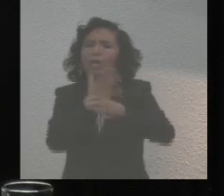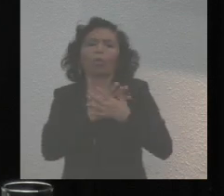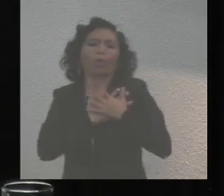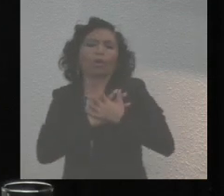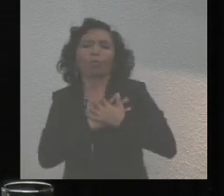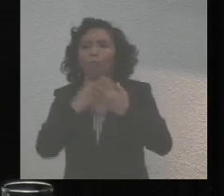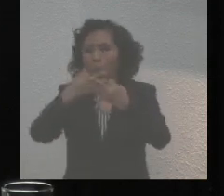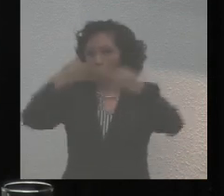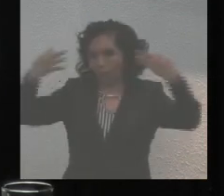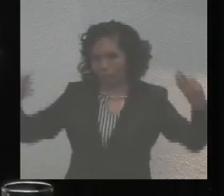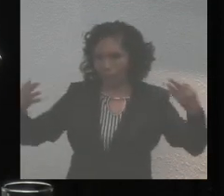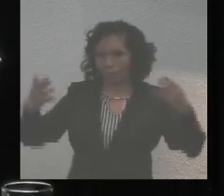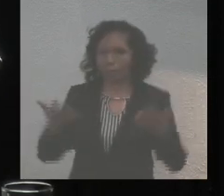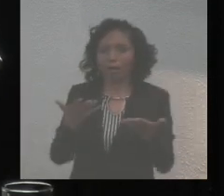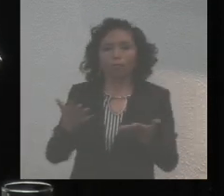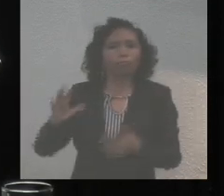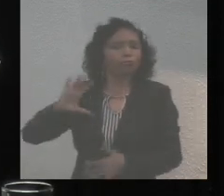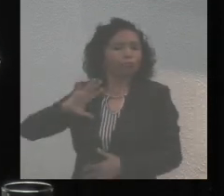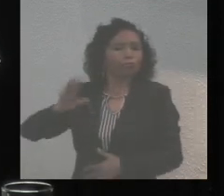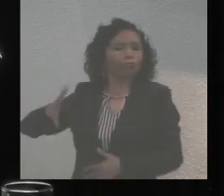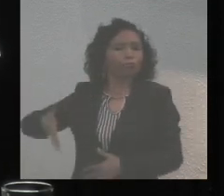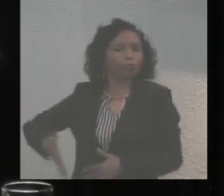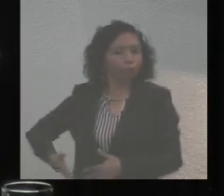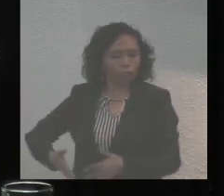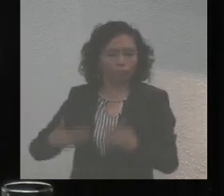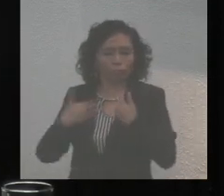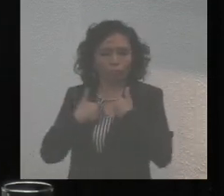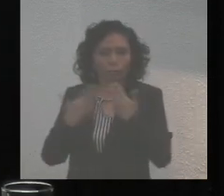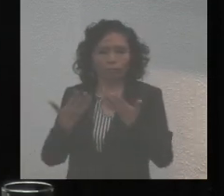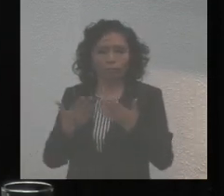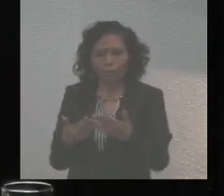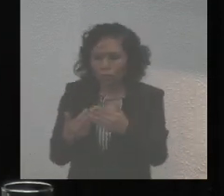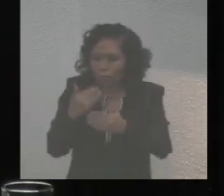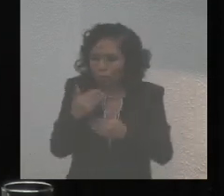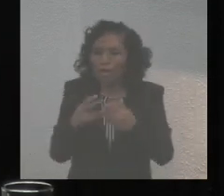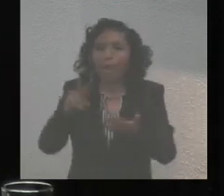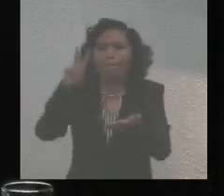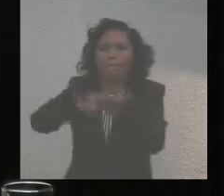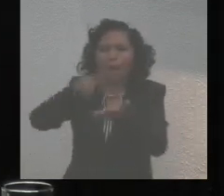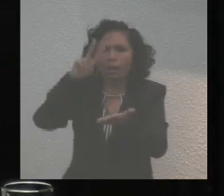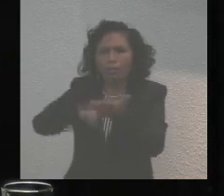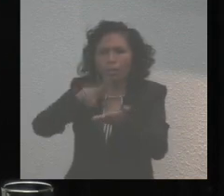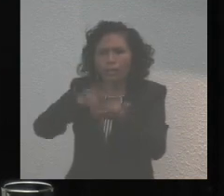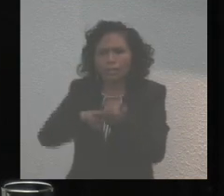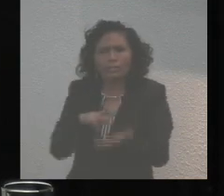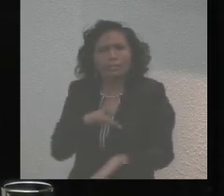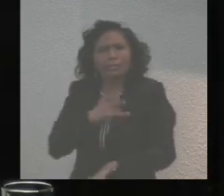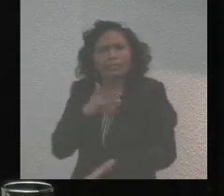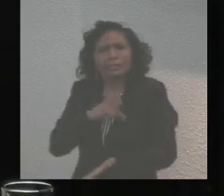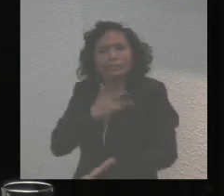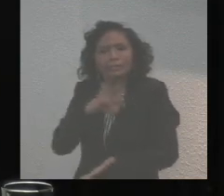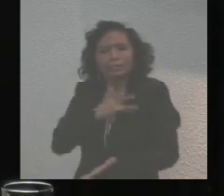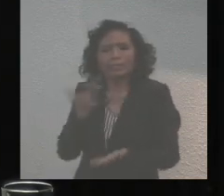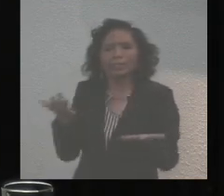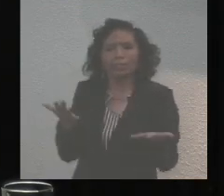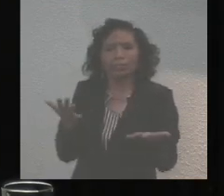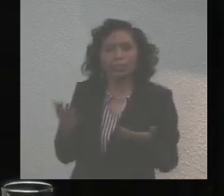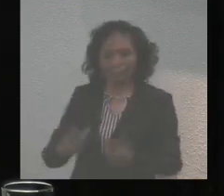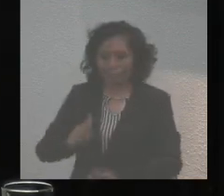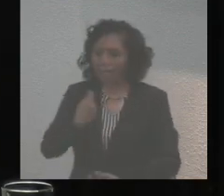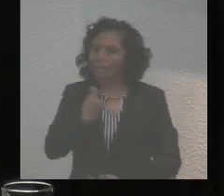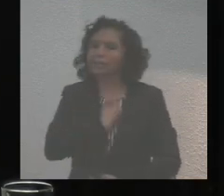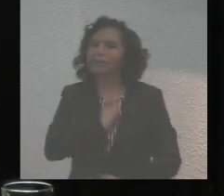esta tierra, como el que orgullosamente profeso, y se fortalezcan los valores que nos dieron el sentimiento de esa